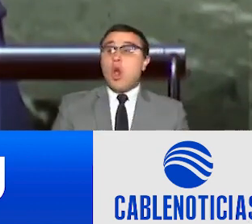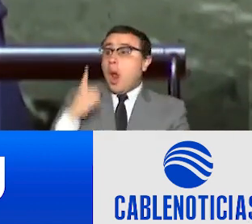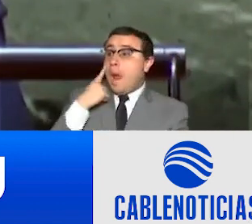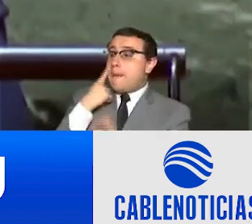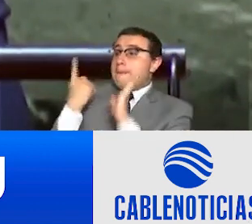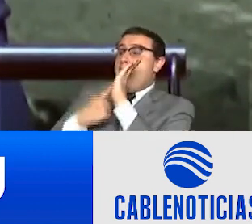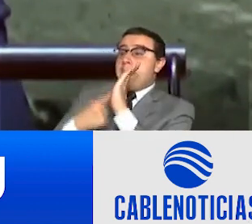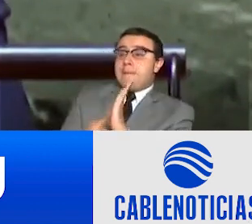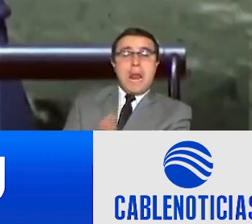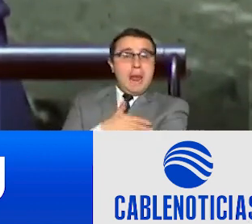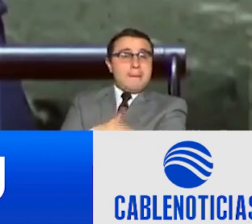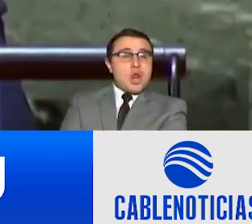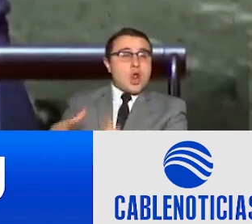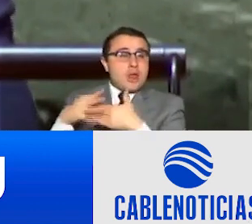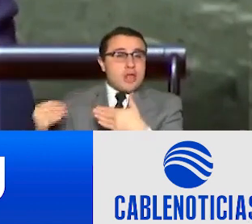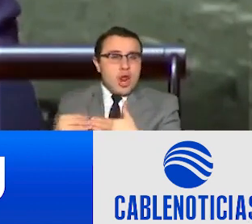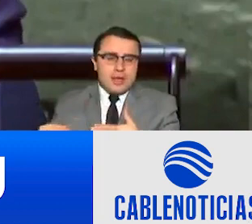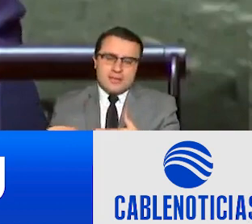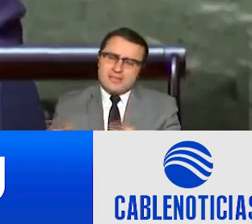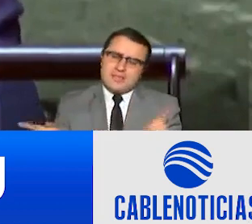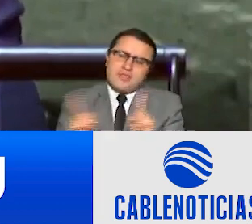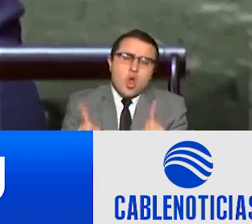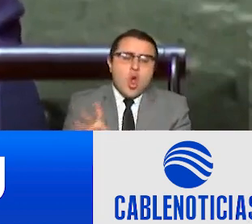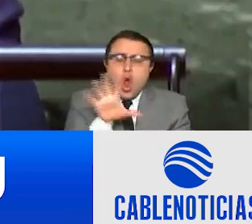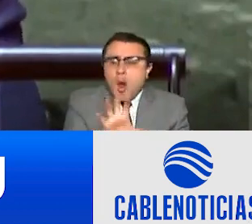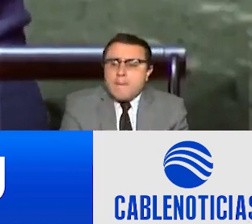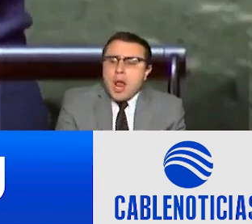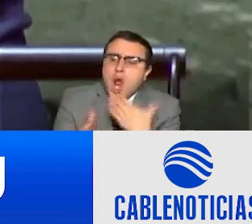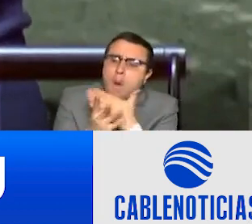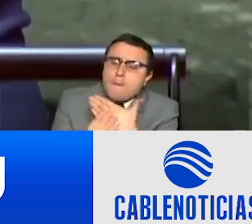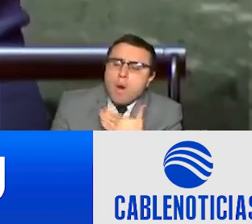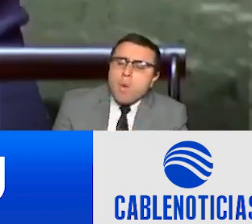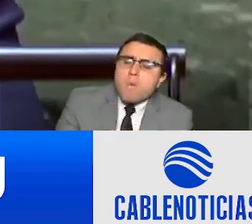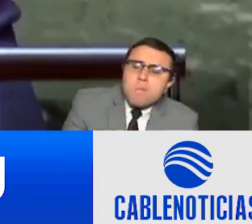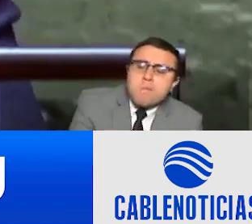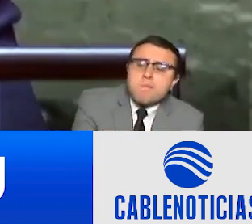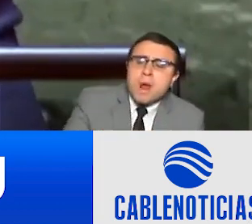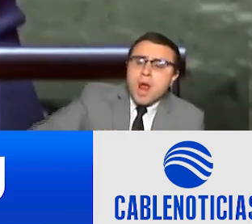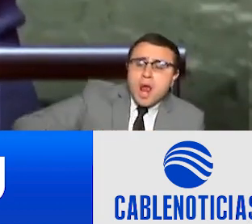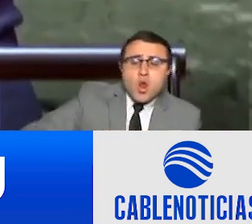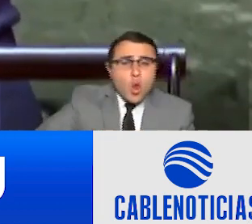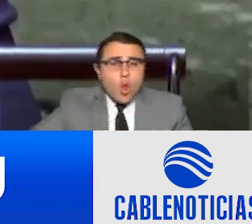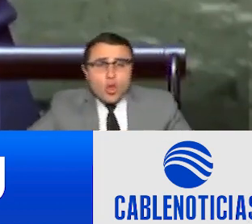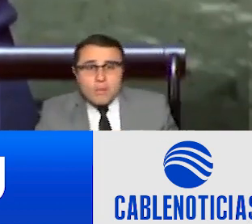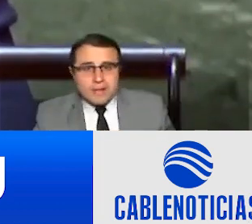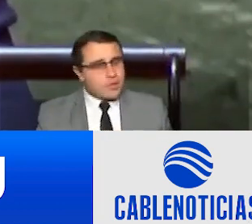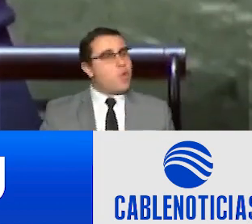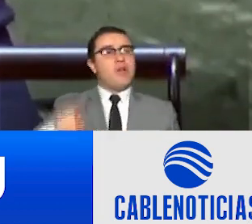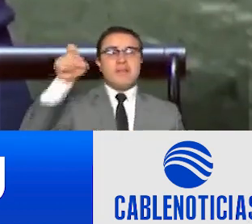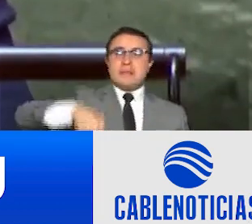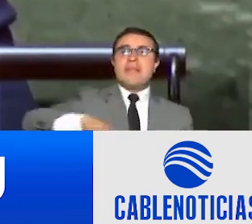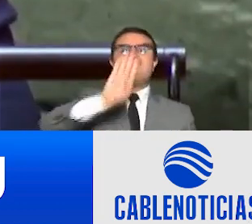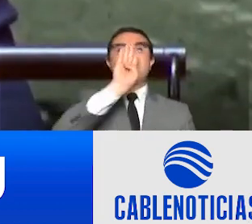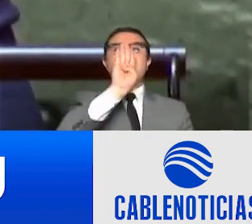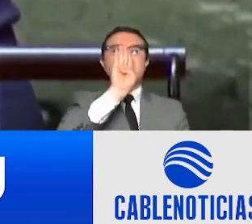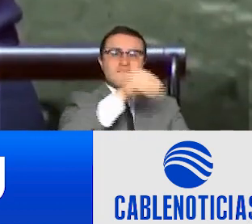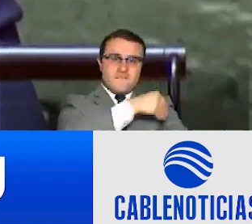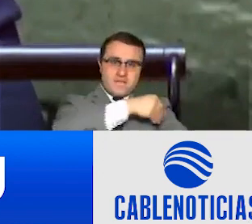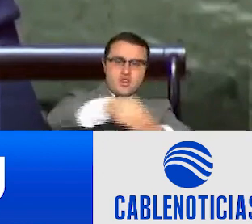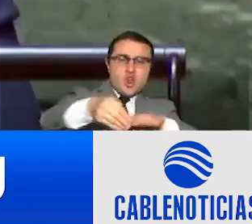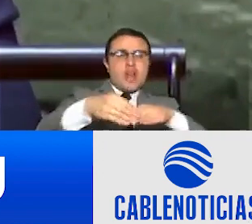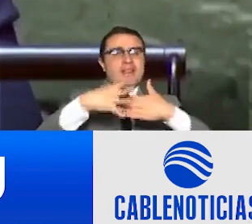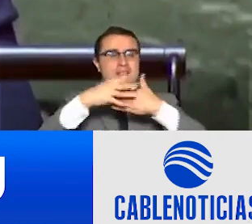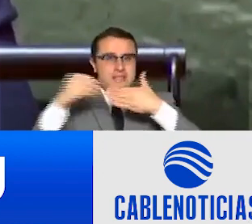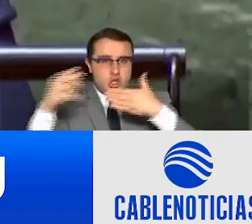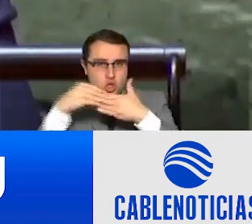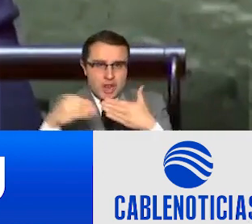dólares, no solo en los países más pobres de la Tierra, tiene que ser por billones de dólares y tiene